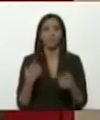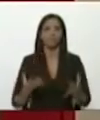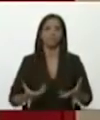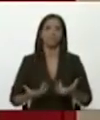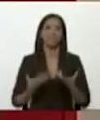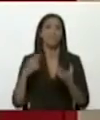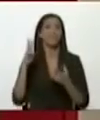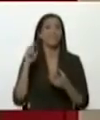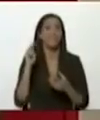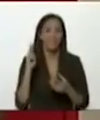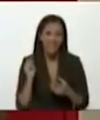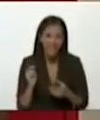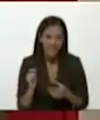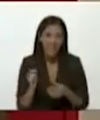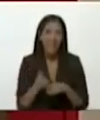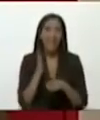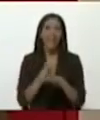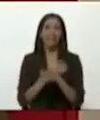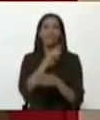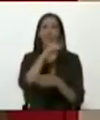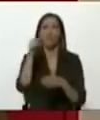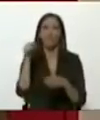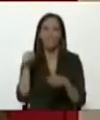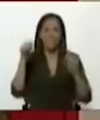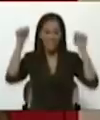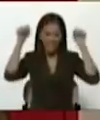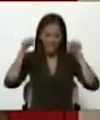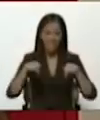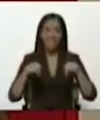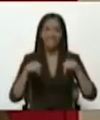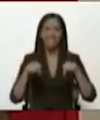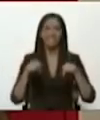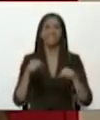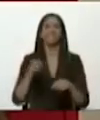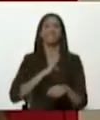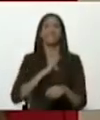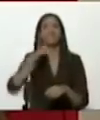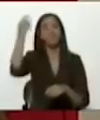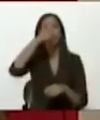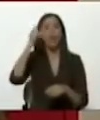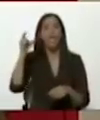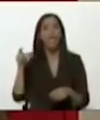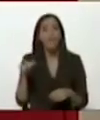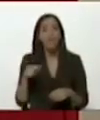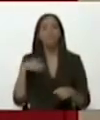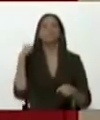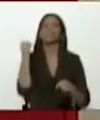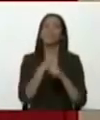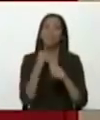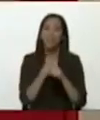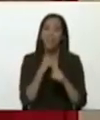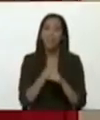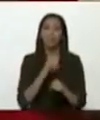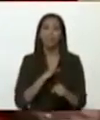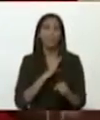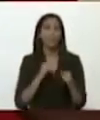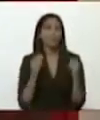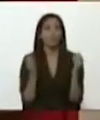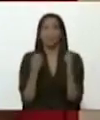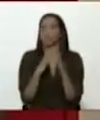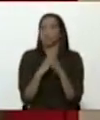incendia BTV ante que ustedes de este canal, que es del pueblo, que es de los trabajadores, con todas